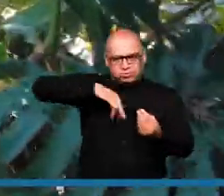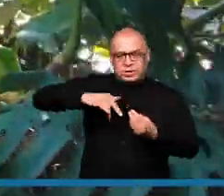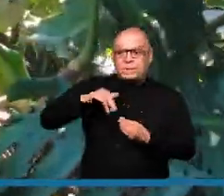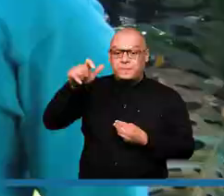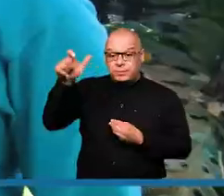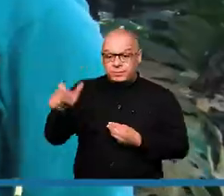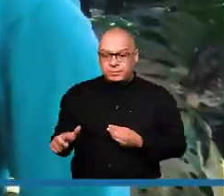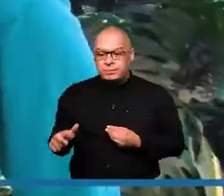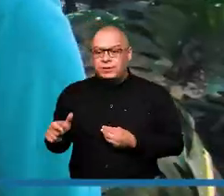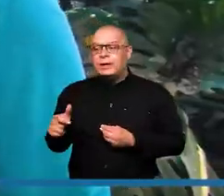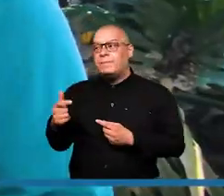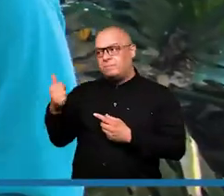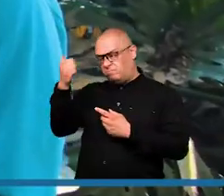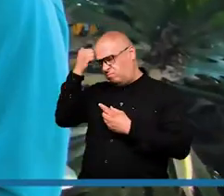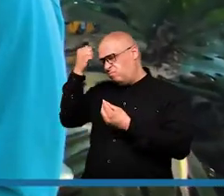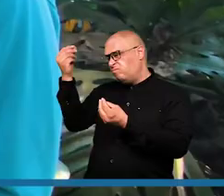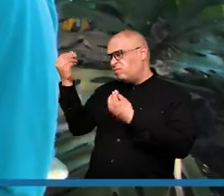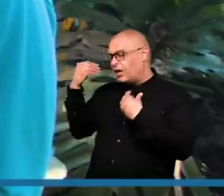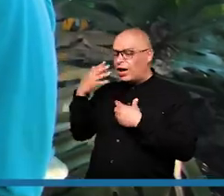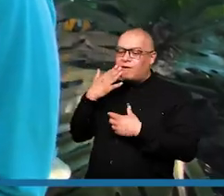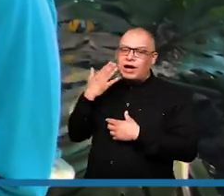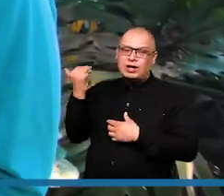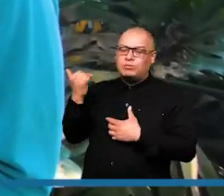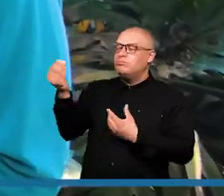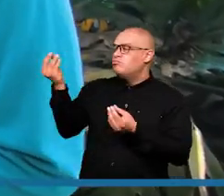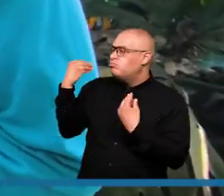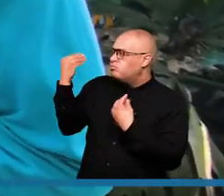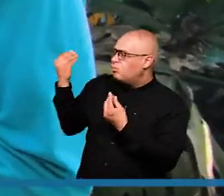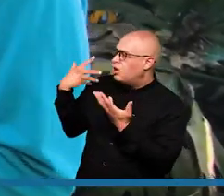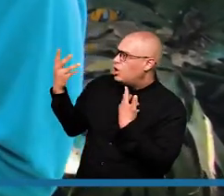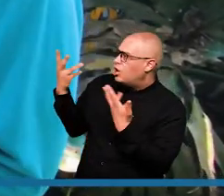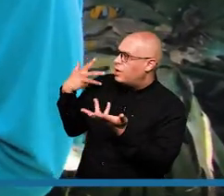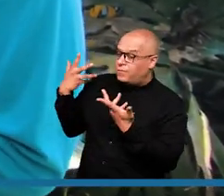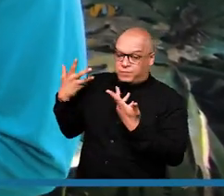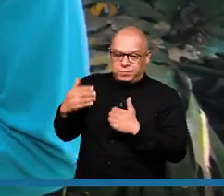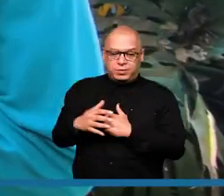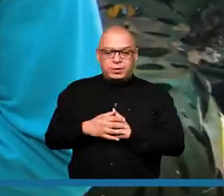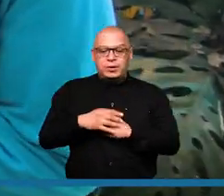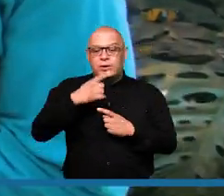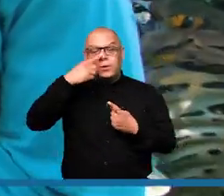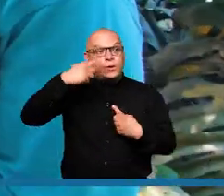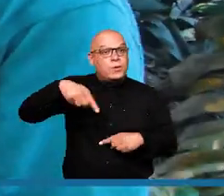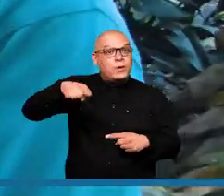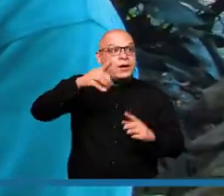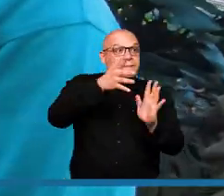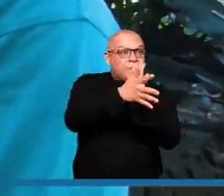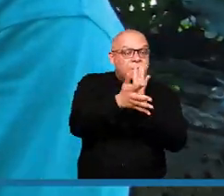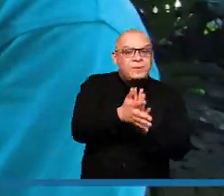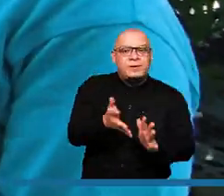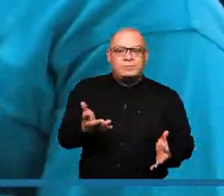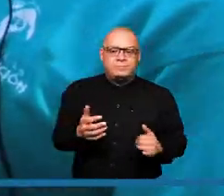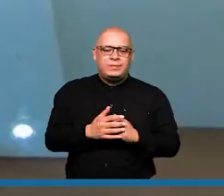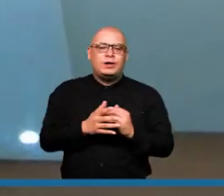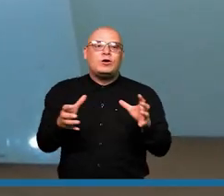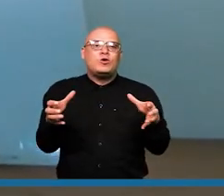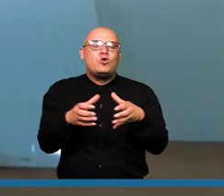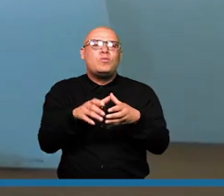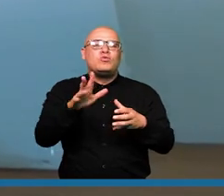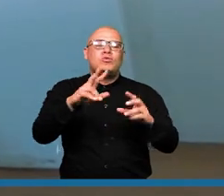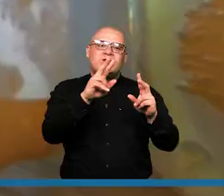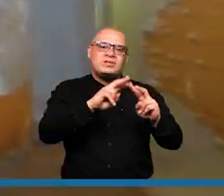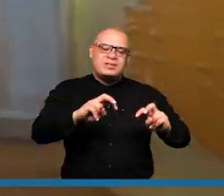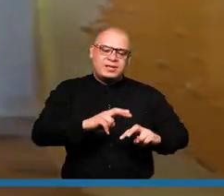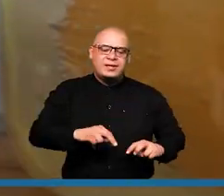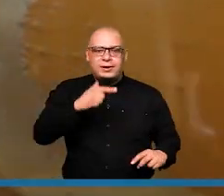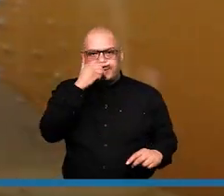visite pues tiene unos educadores en diferentes estaciones dialogando. Cuando salgamos a pasear, no comprar animales. Tenemos el Club de Ciencias. Ese es un